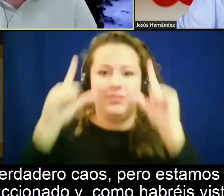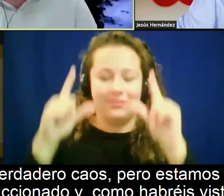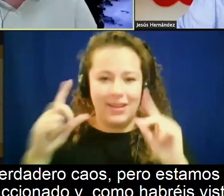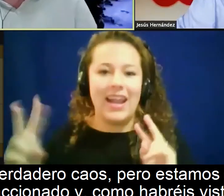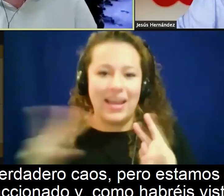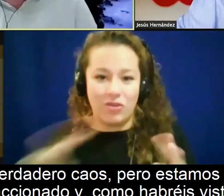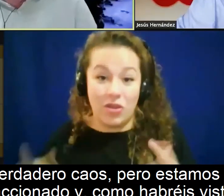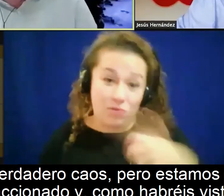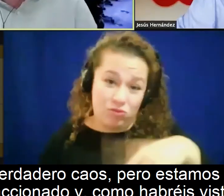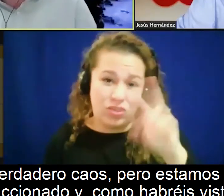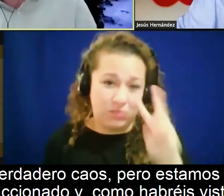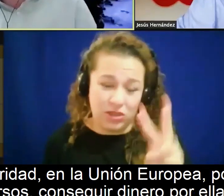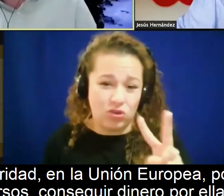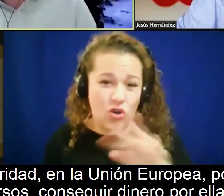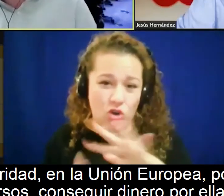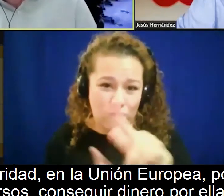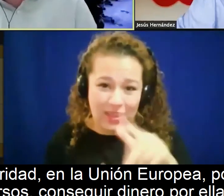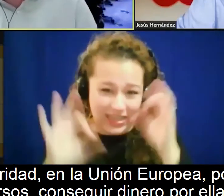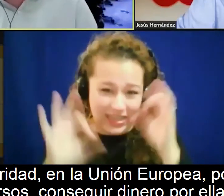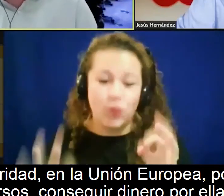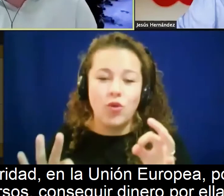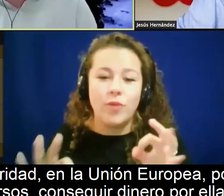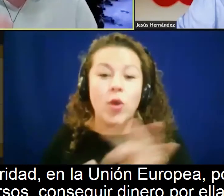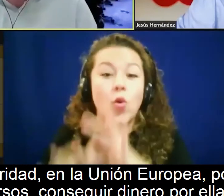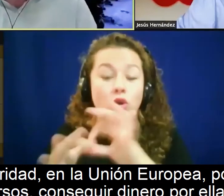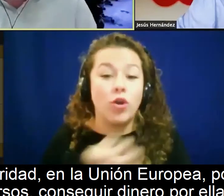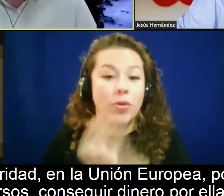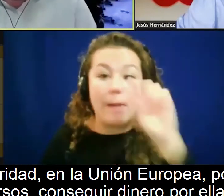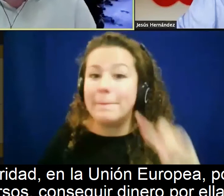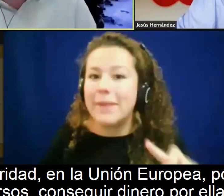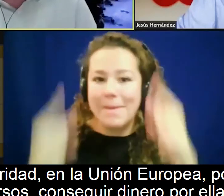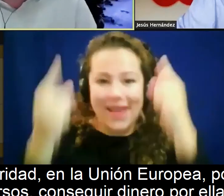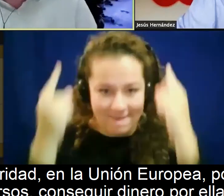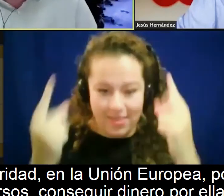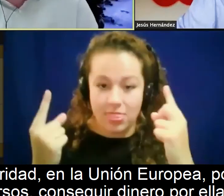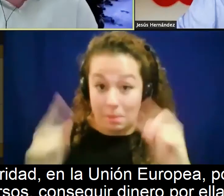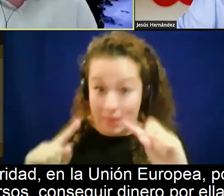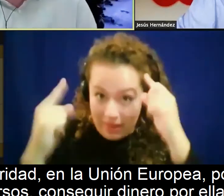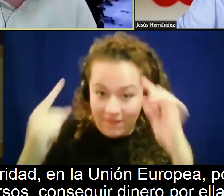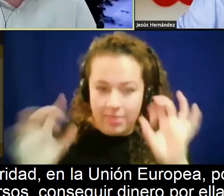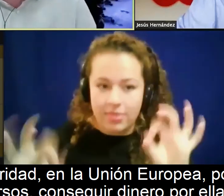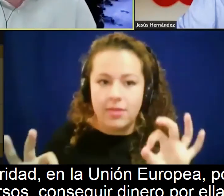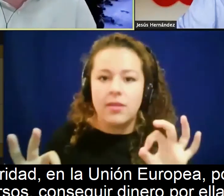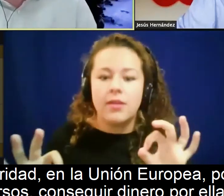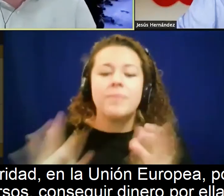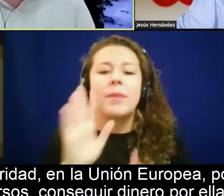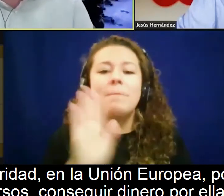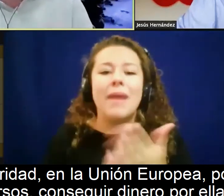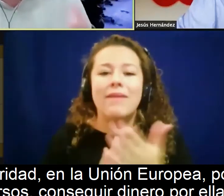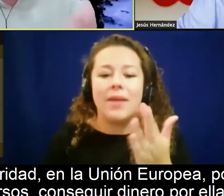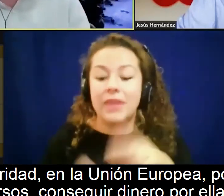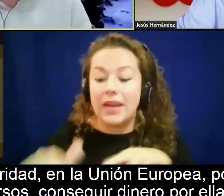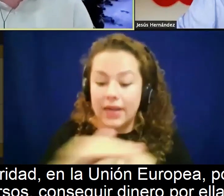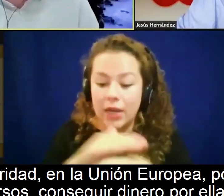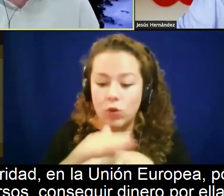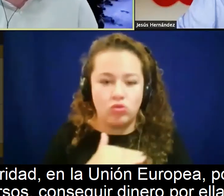visto en las noticias, con total seguridad, la Unión Europea por primera vez va a conseguir recursos,